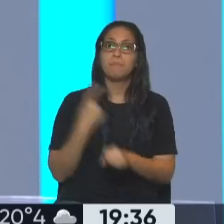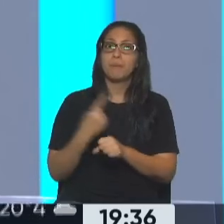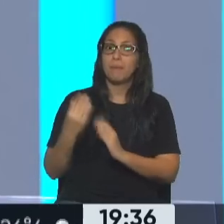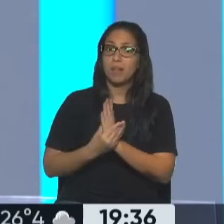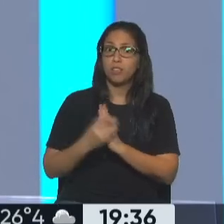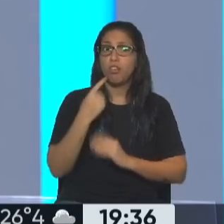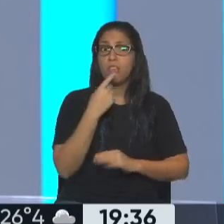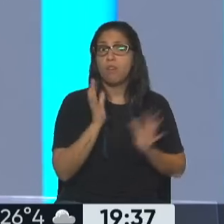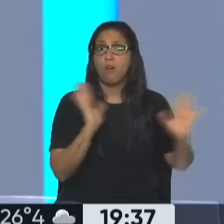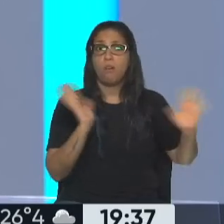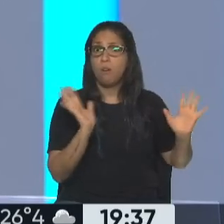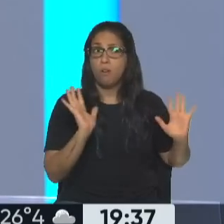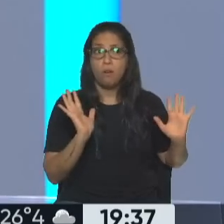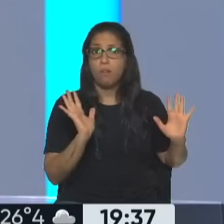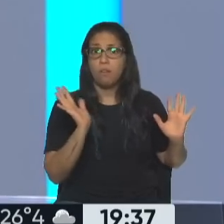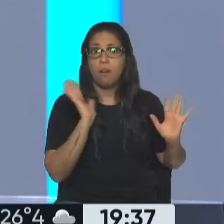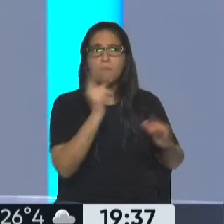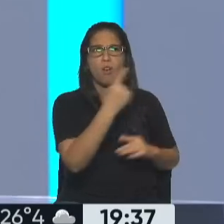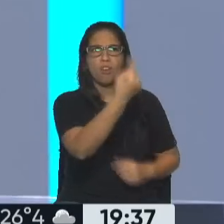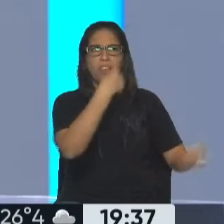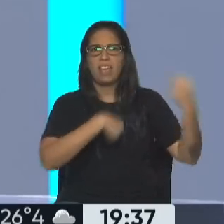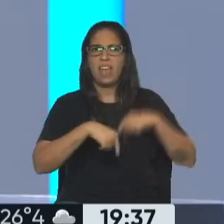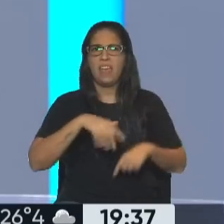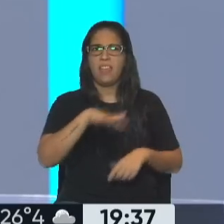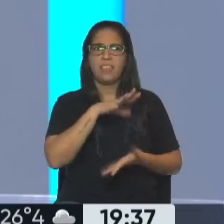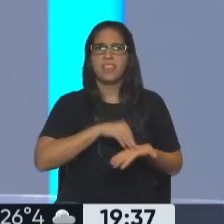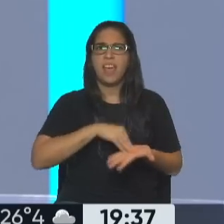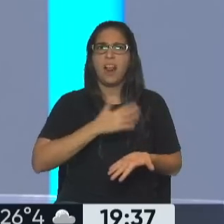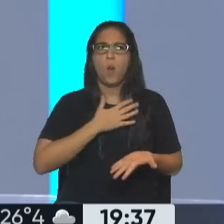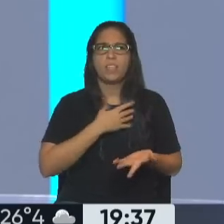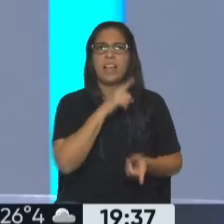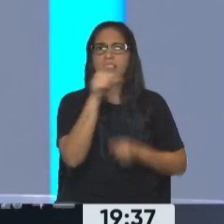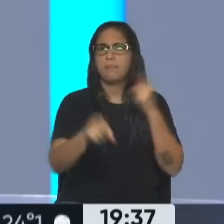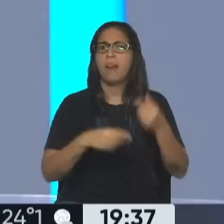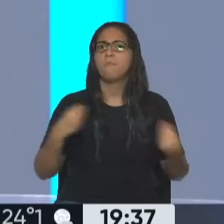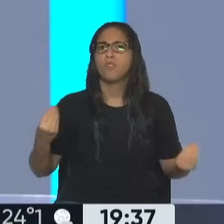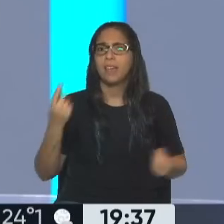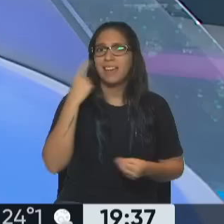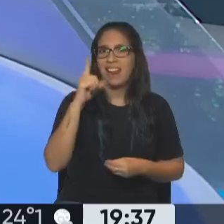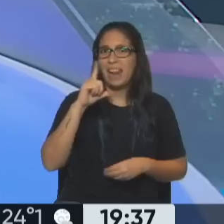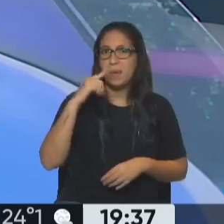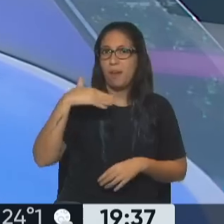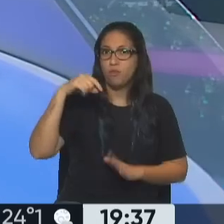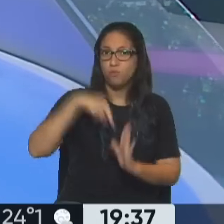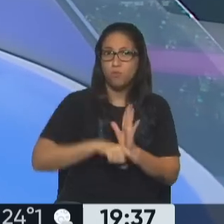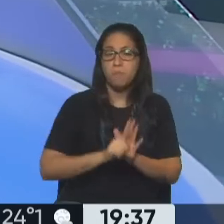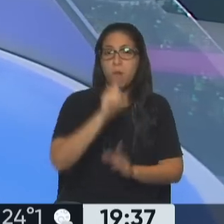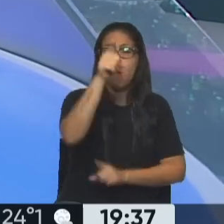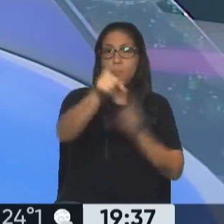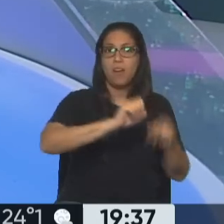se desentendió de esto diciendo, bueno, ¿por qué disparan desde nuestro territorio? Porque en realidad lo que se cree es que salen desde el sur del Líbano en campos